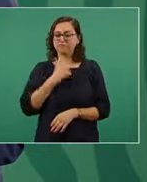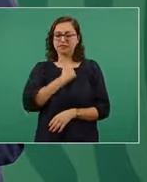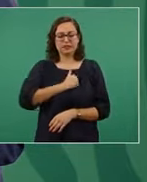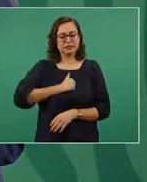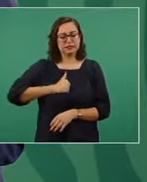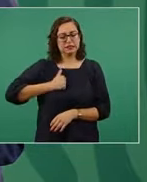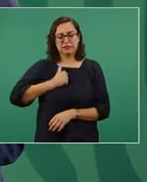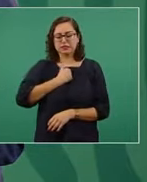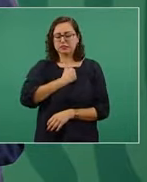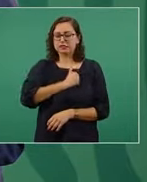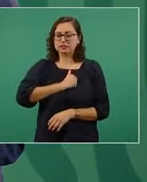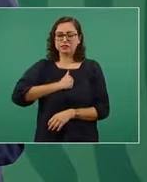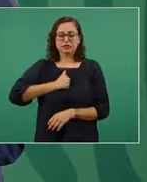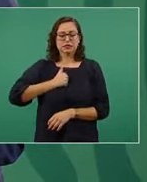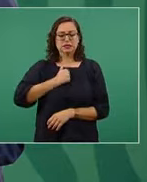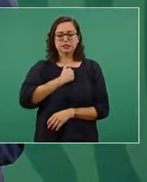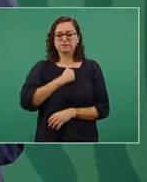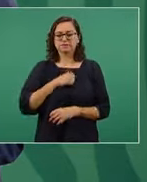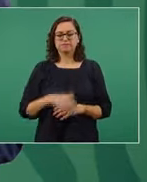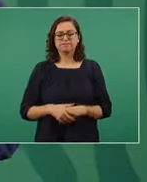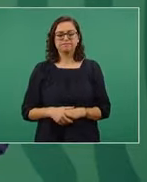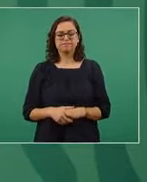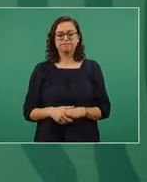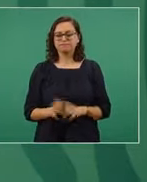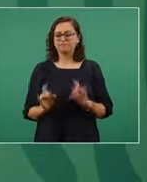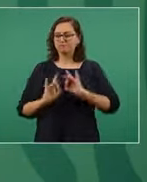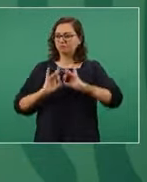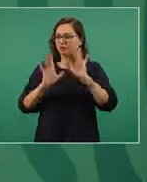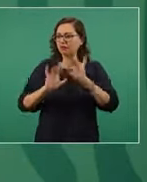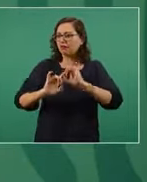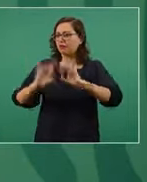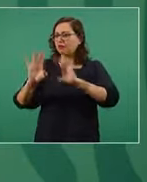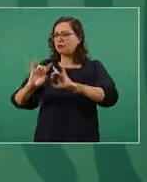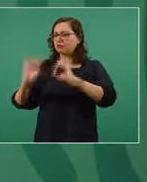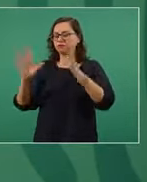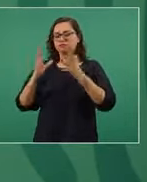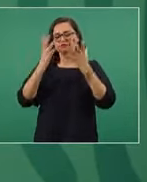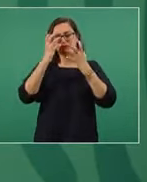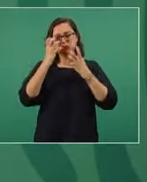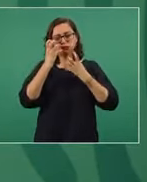Realmente es muy triste que estas cosas sucedan